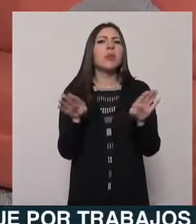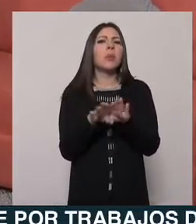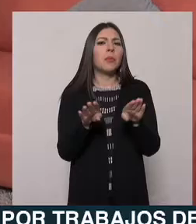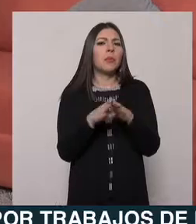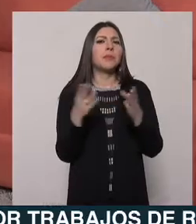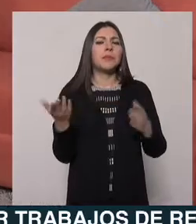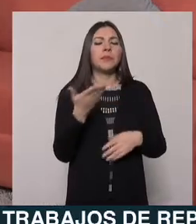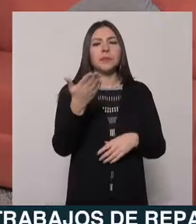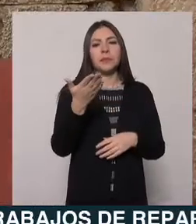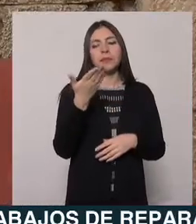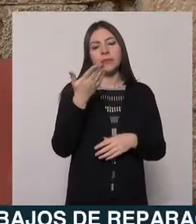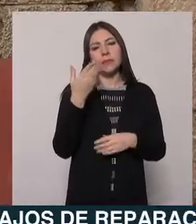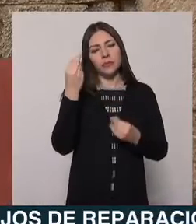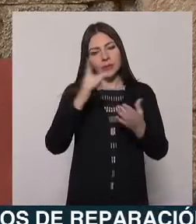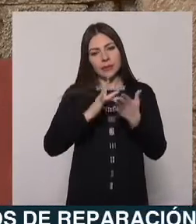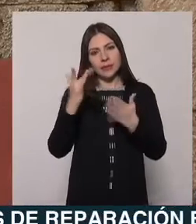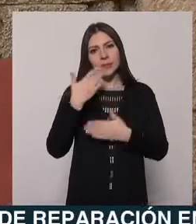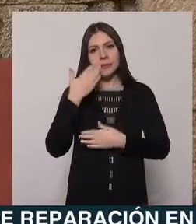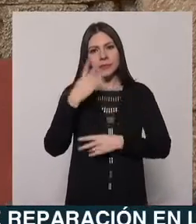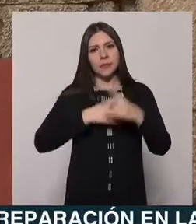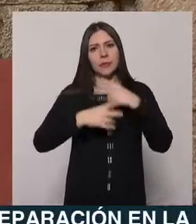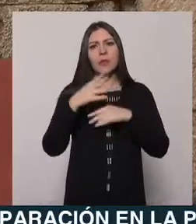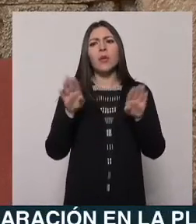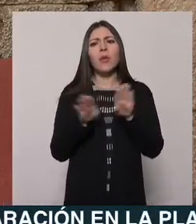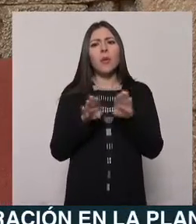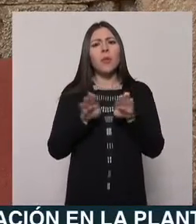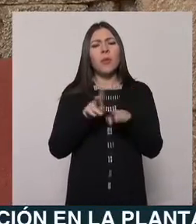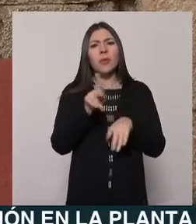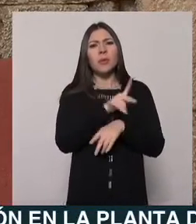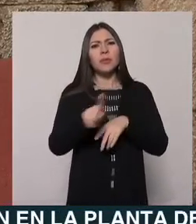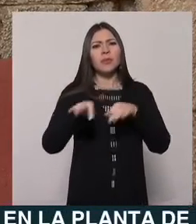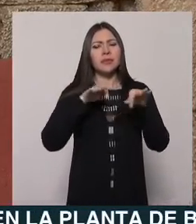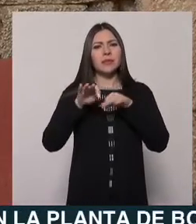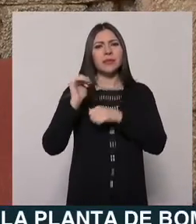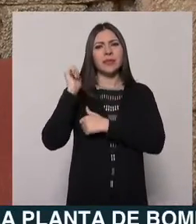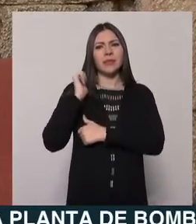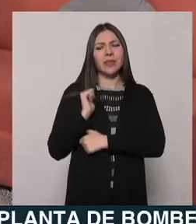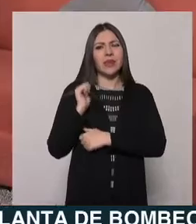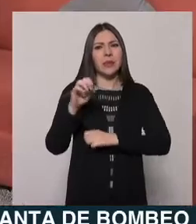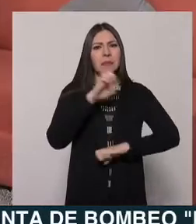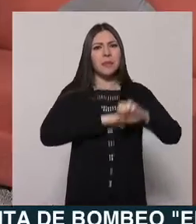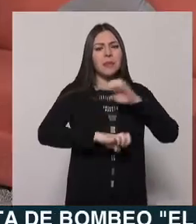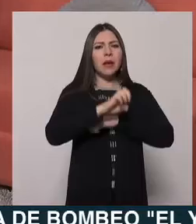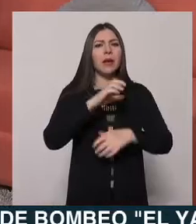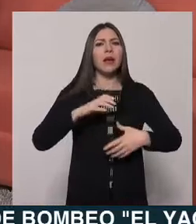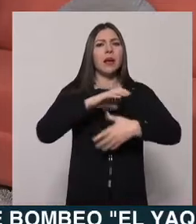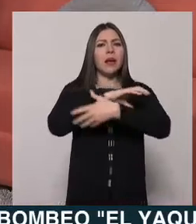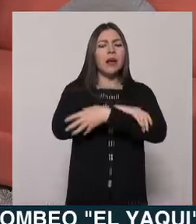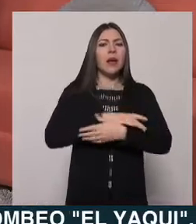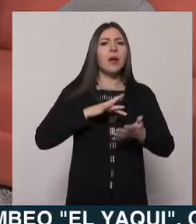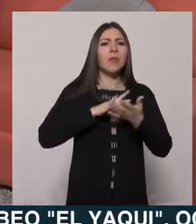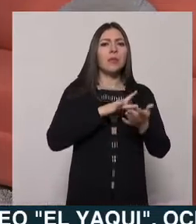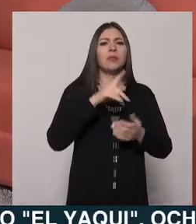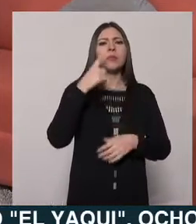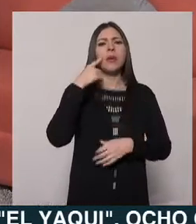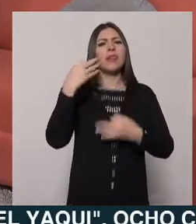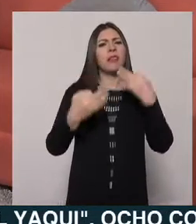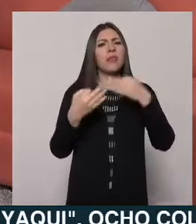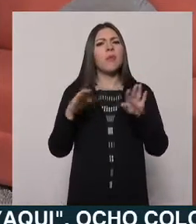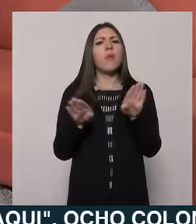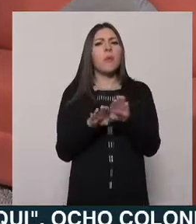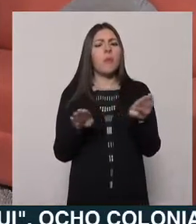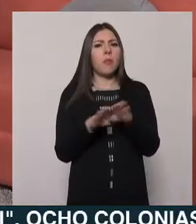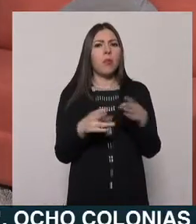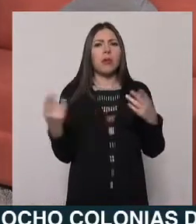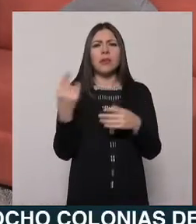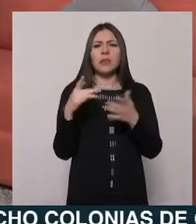Bienvenida, muchísimas gracias. ¿De qué manera trabajan nuestras autoridades consulares de la mano del Poder Judicial de la Ciudad de México? ¿Por qué tendrían que